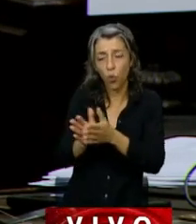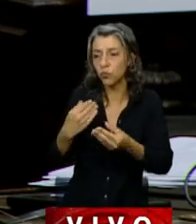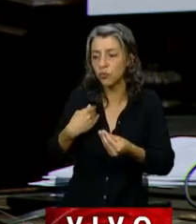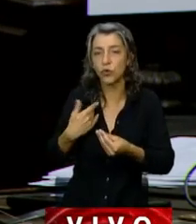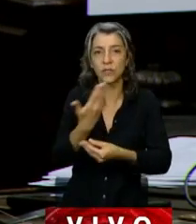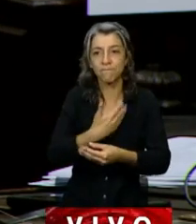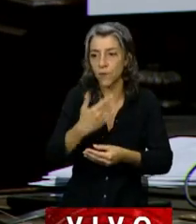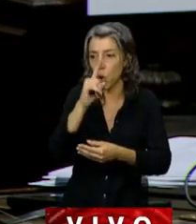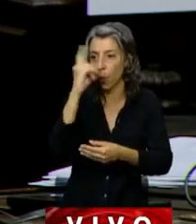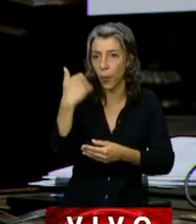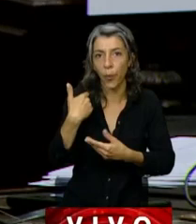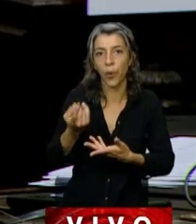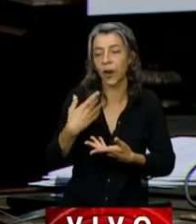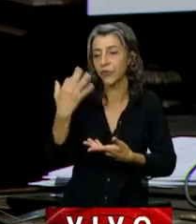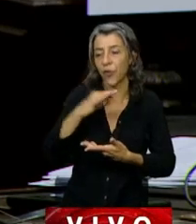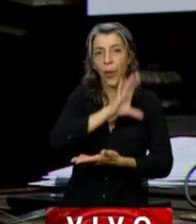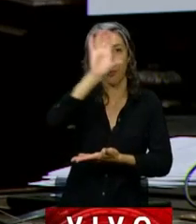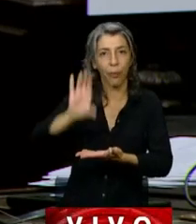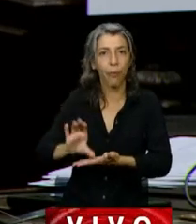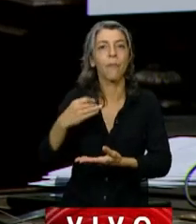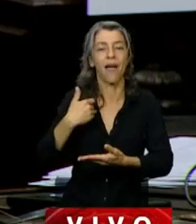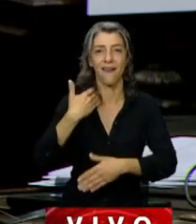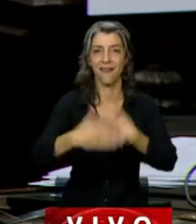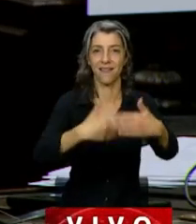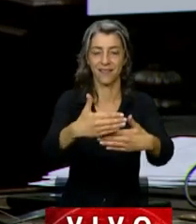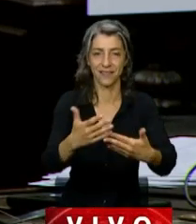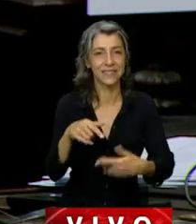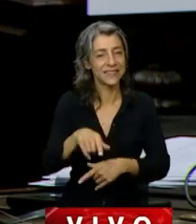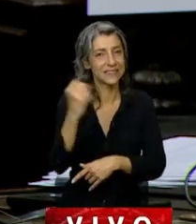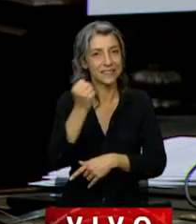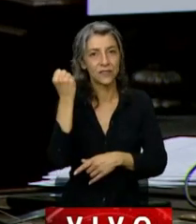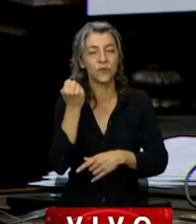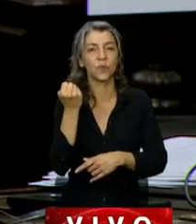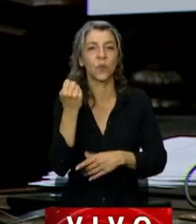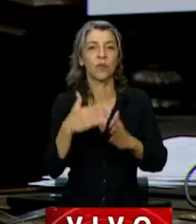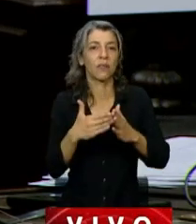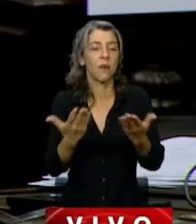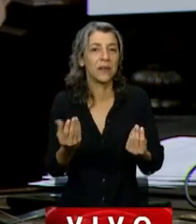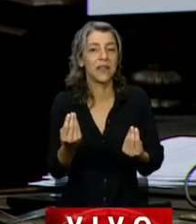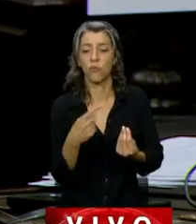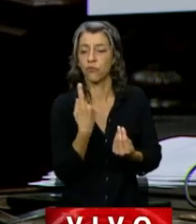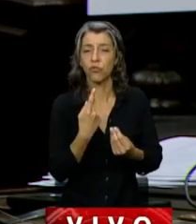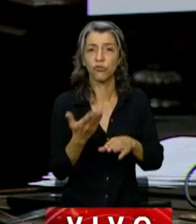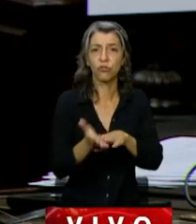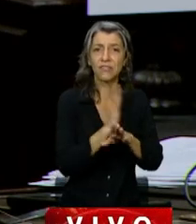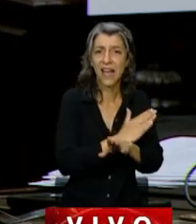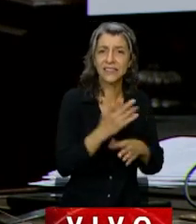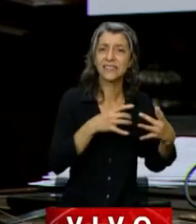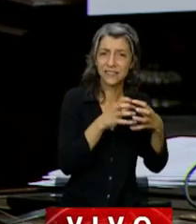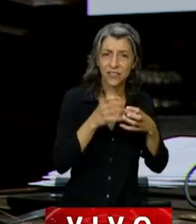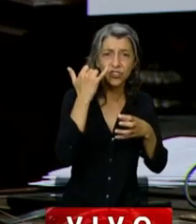nacionales, y creo que es importante en un tema que trabajamos mucho en la sesión